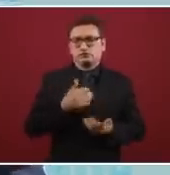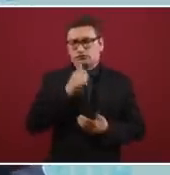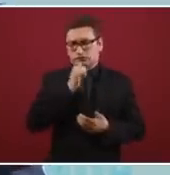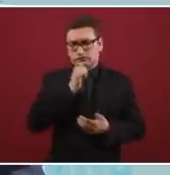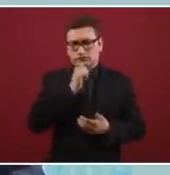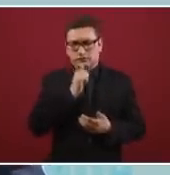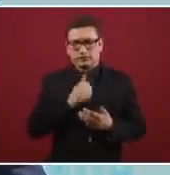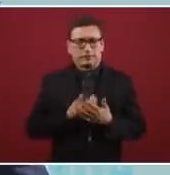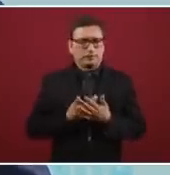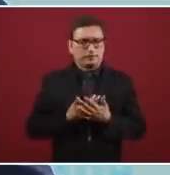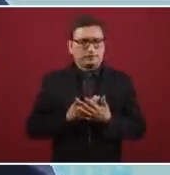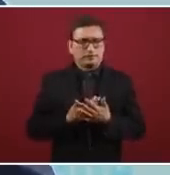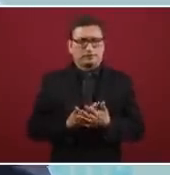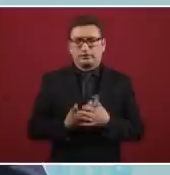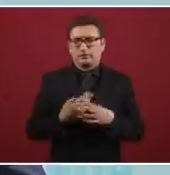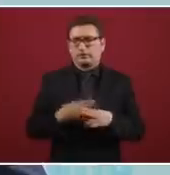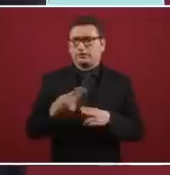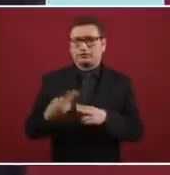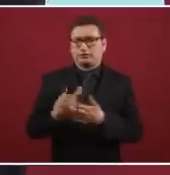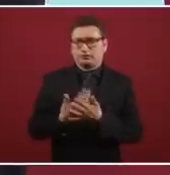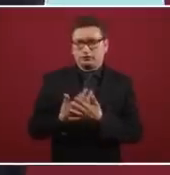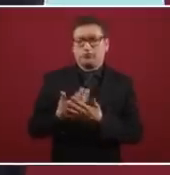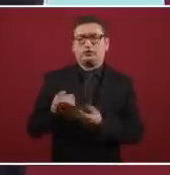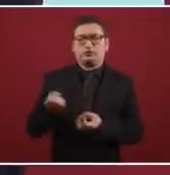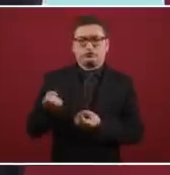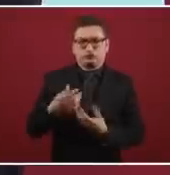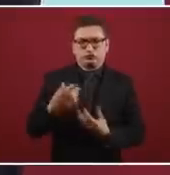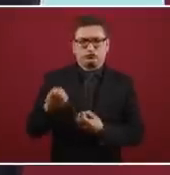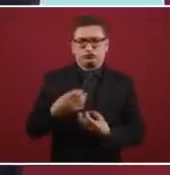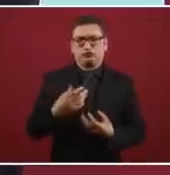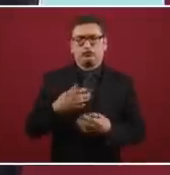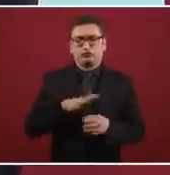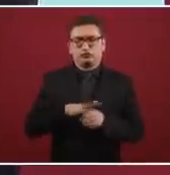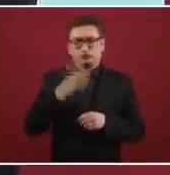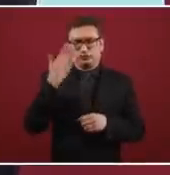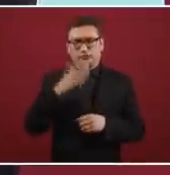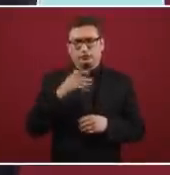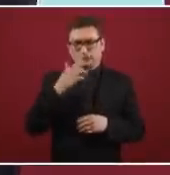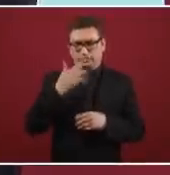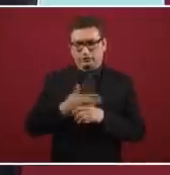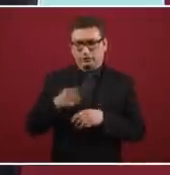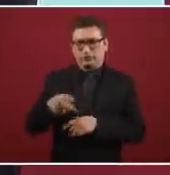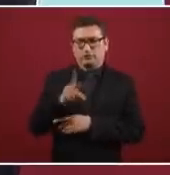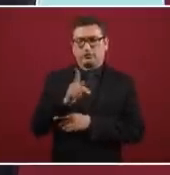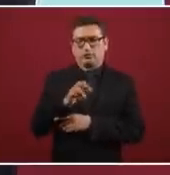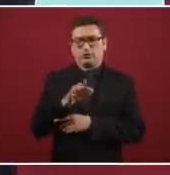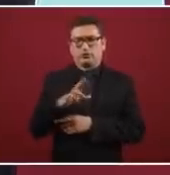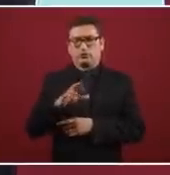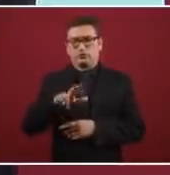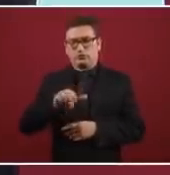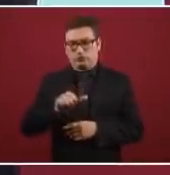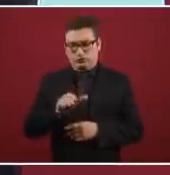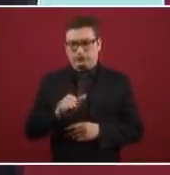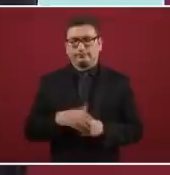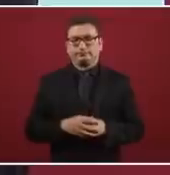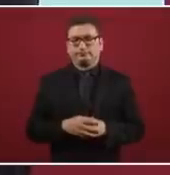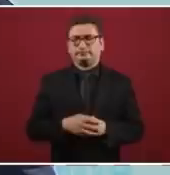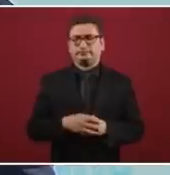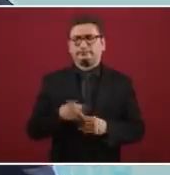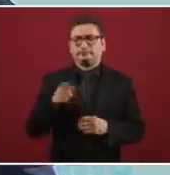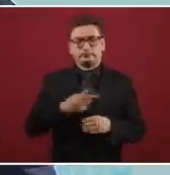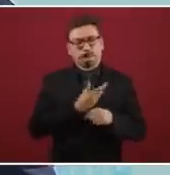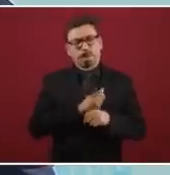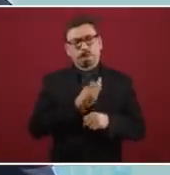y que hasta la fecha se están recibiendo por el Departamento de Procura. El mantenimiento